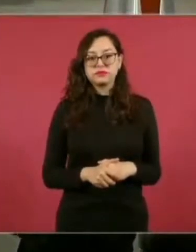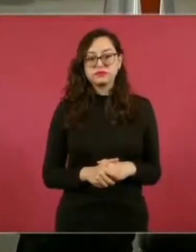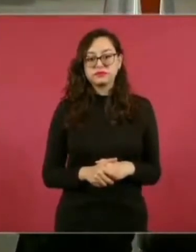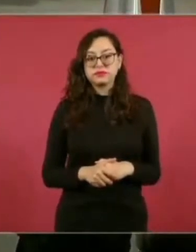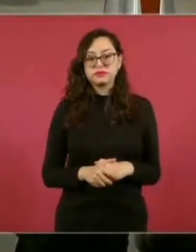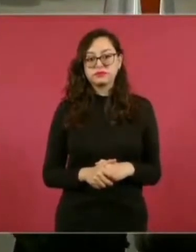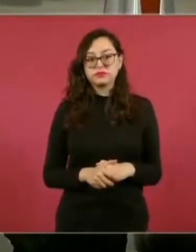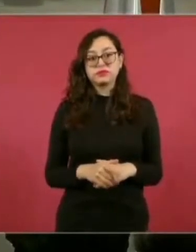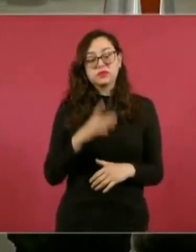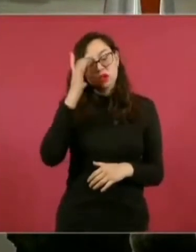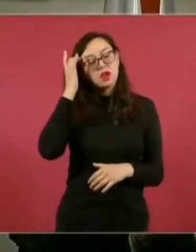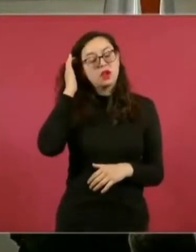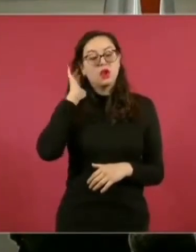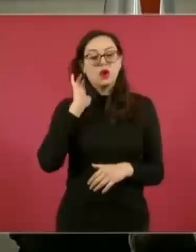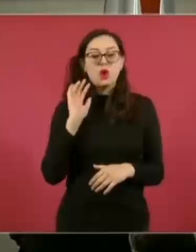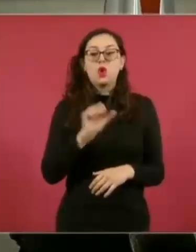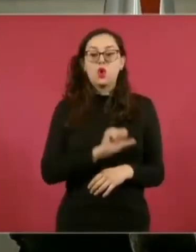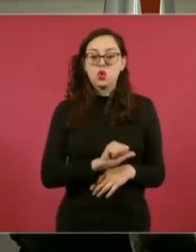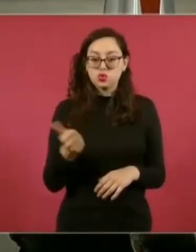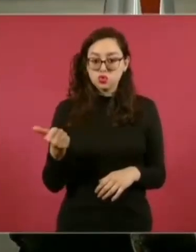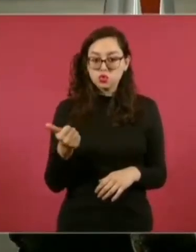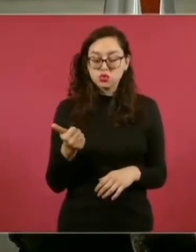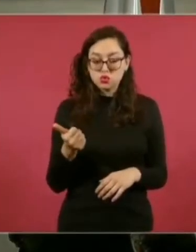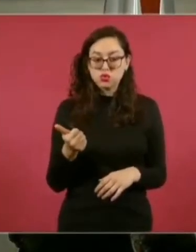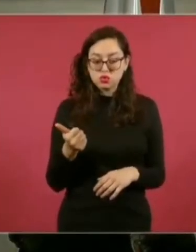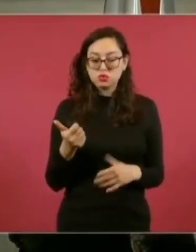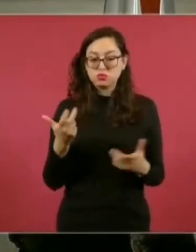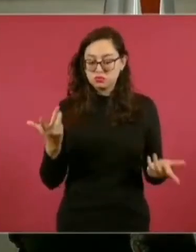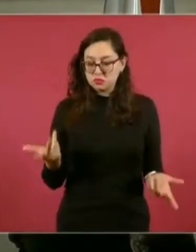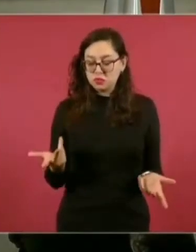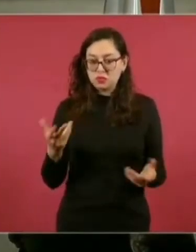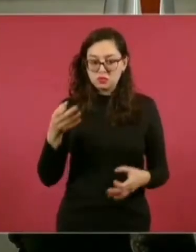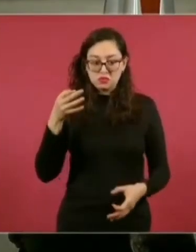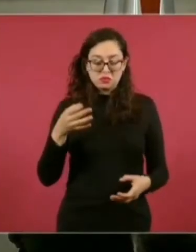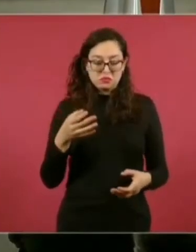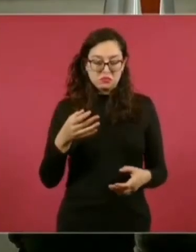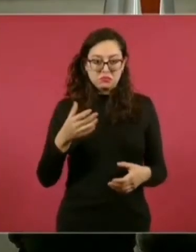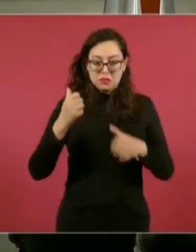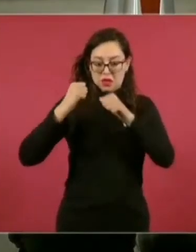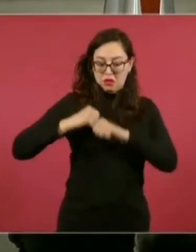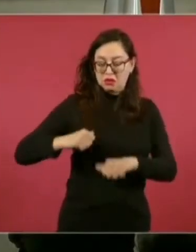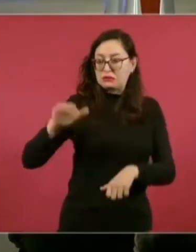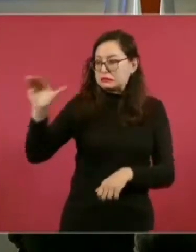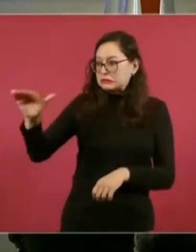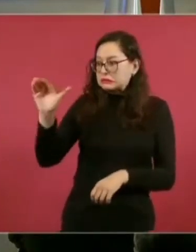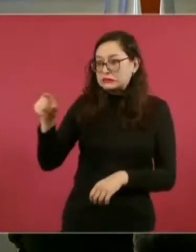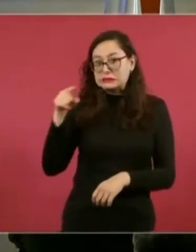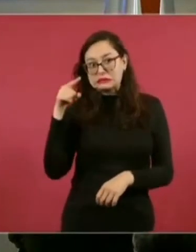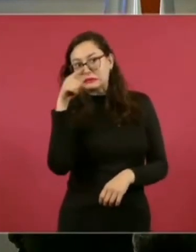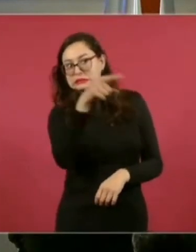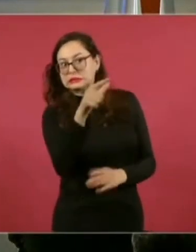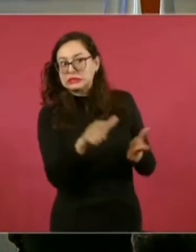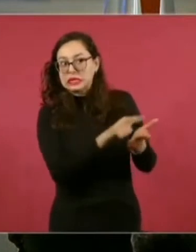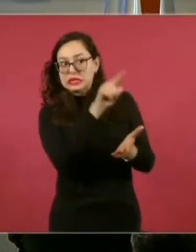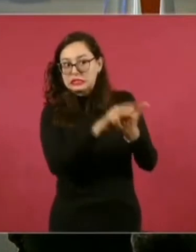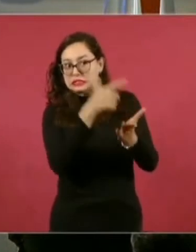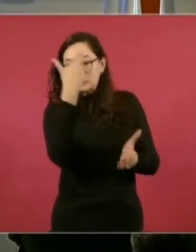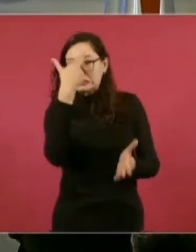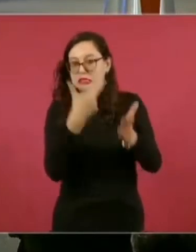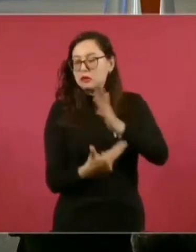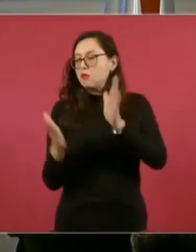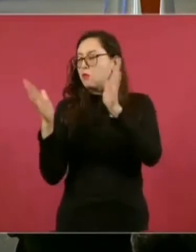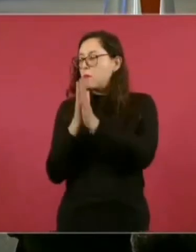Otros casos de jueces que no autorizan órdenes de aprehensión, y traemos algunos de estos casos,